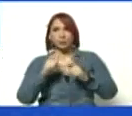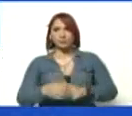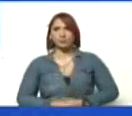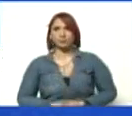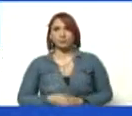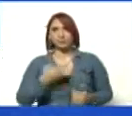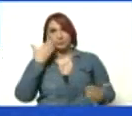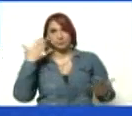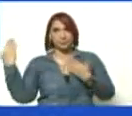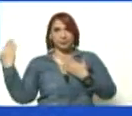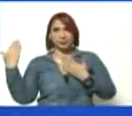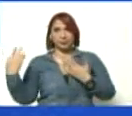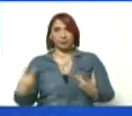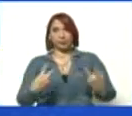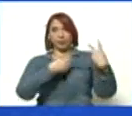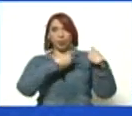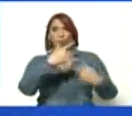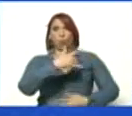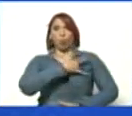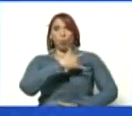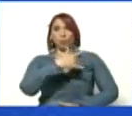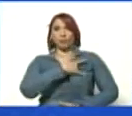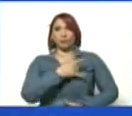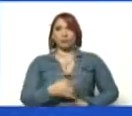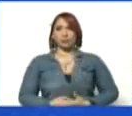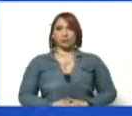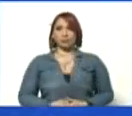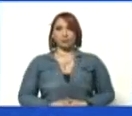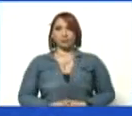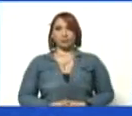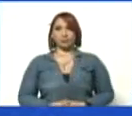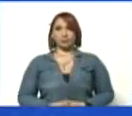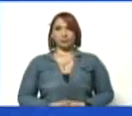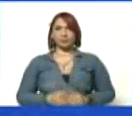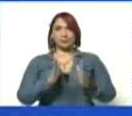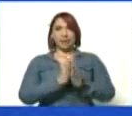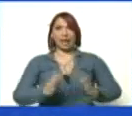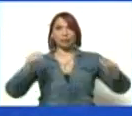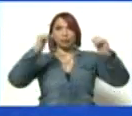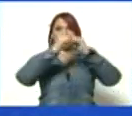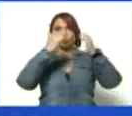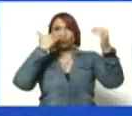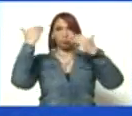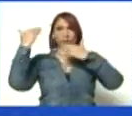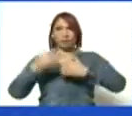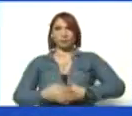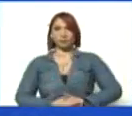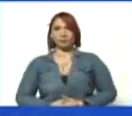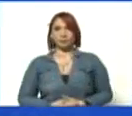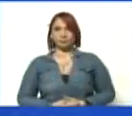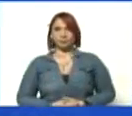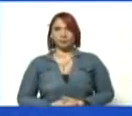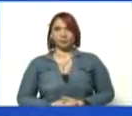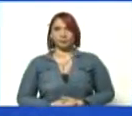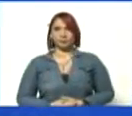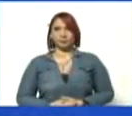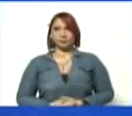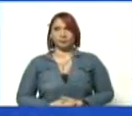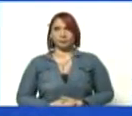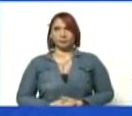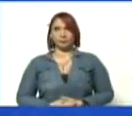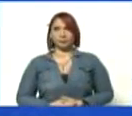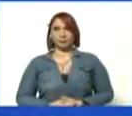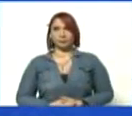Carlos Cifontes, rector de la Universidad Politécnica Territorial, José Antonio Anzuategui. Adelante, rector.